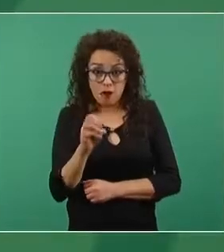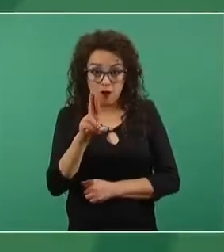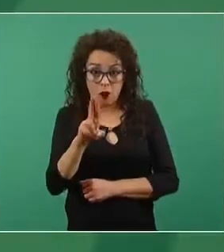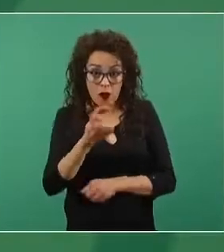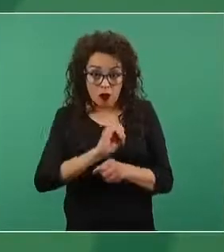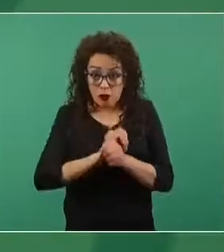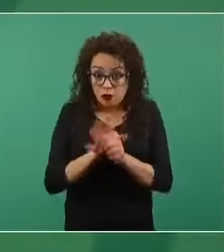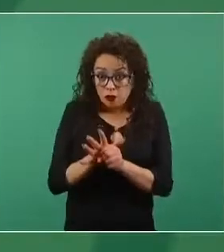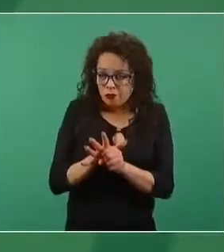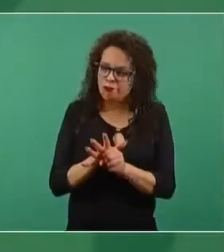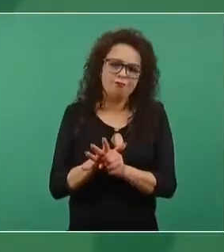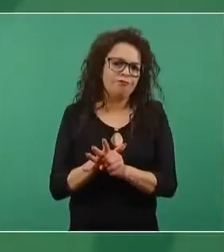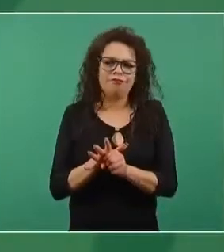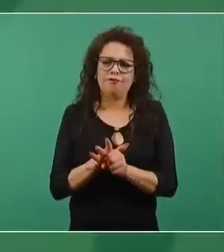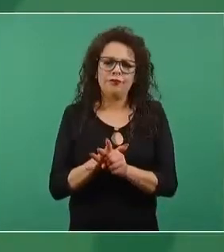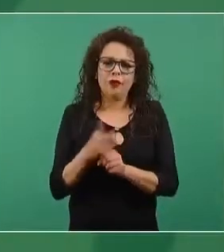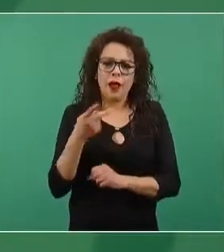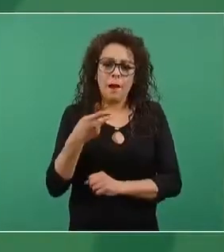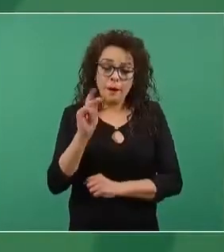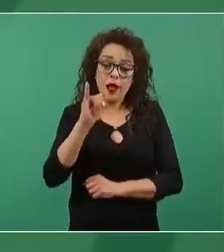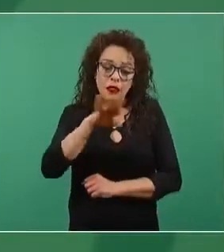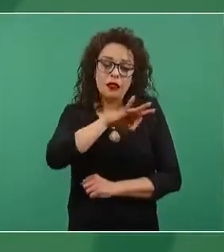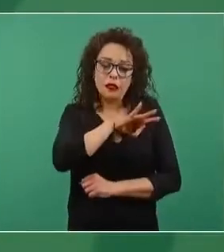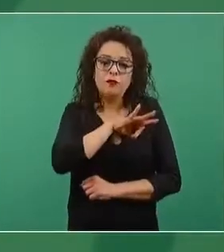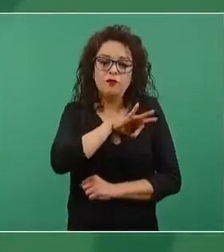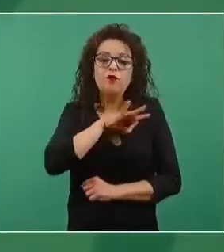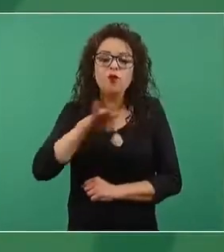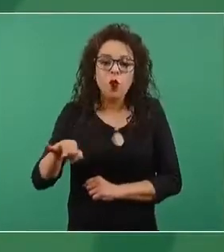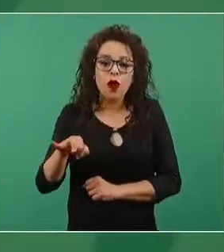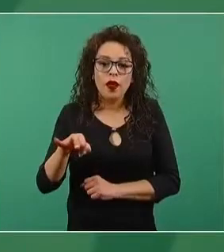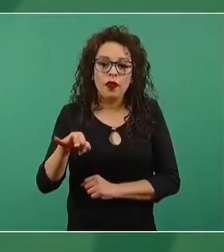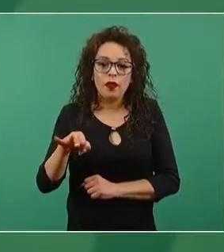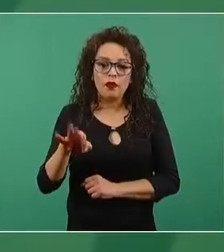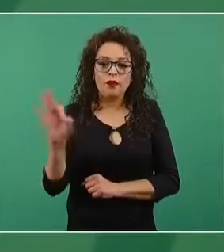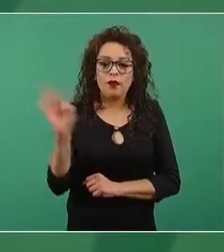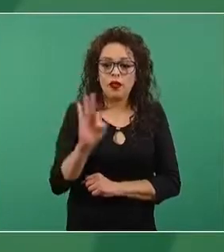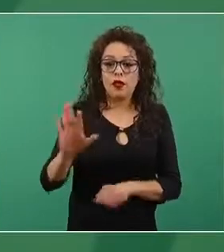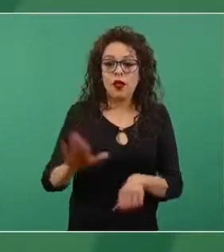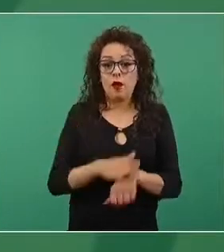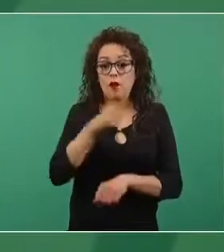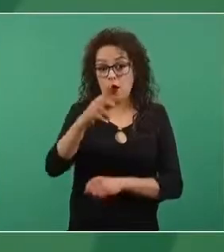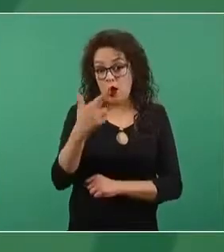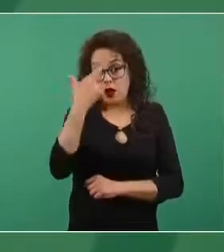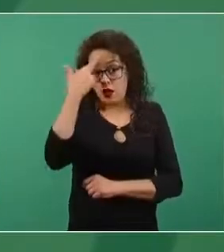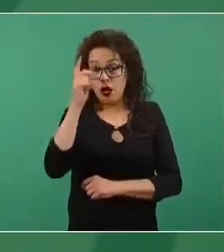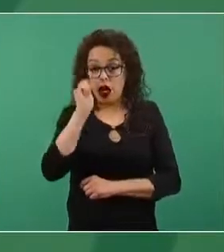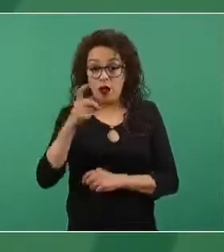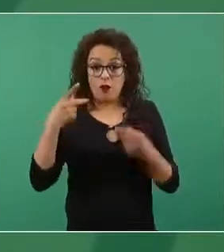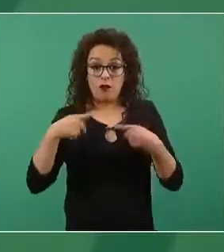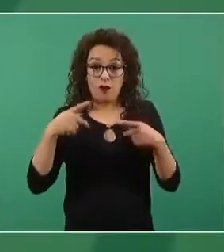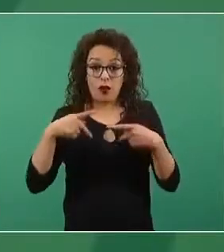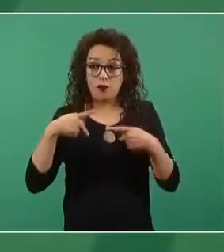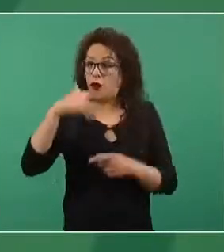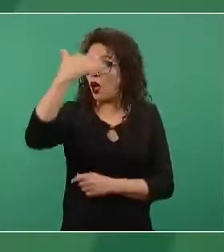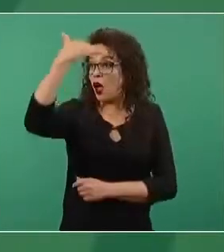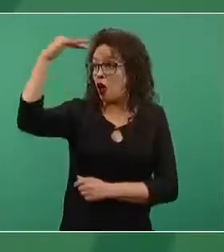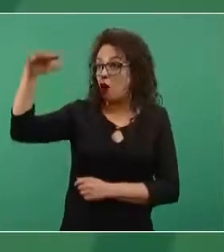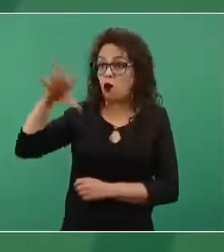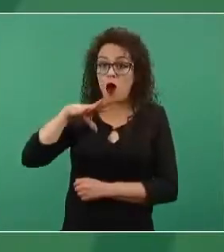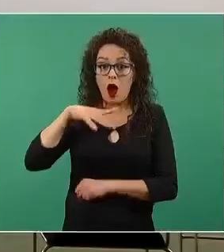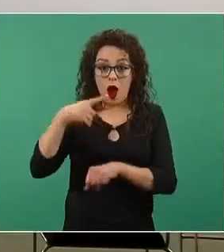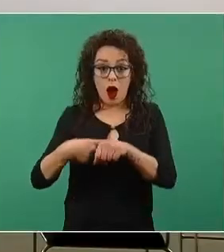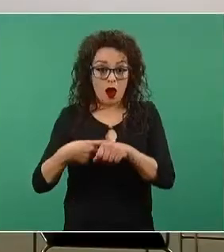tal, pero sí son factores contribuyentes, porque recordemos que en población que presenta comorbilidades, hablemos de población adulta, pues